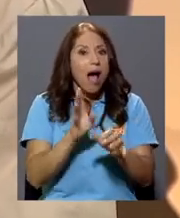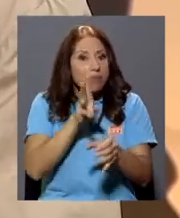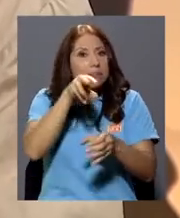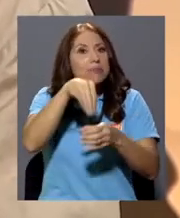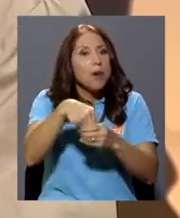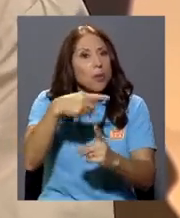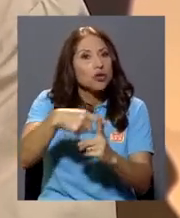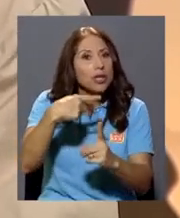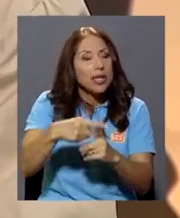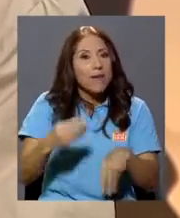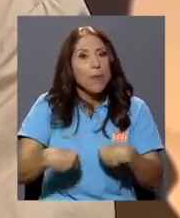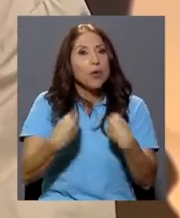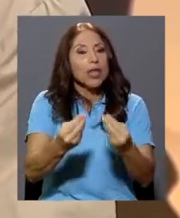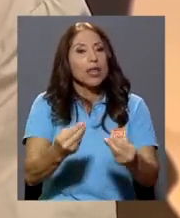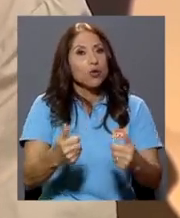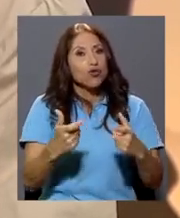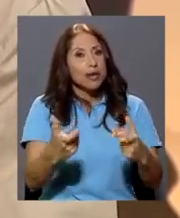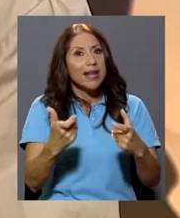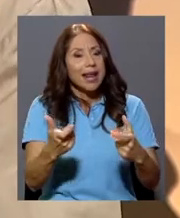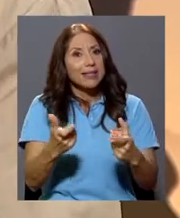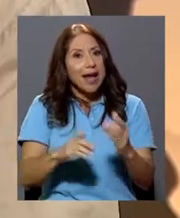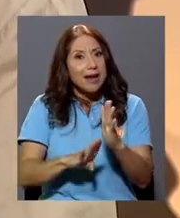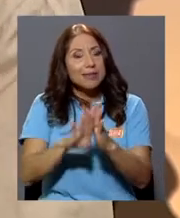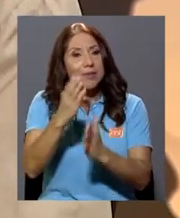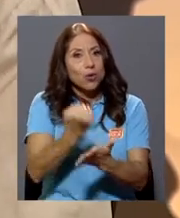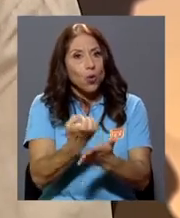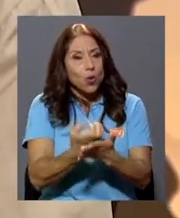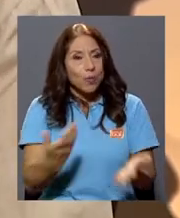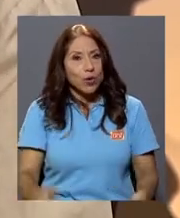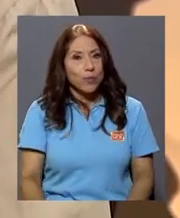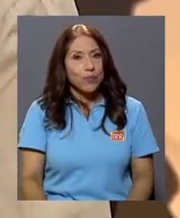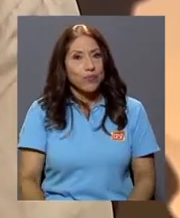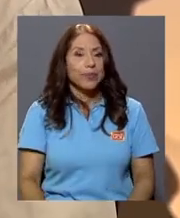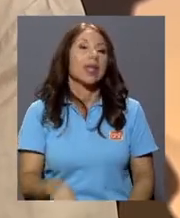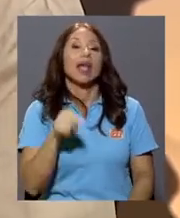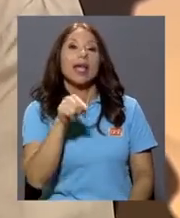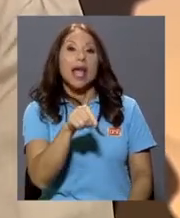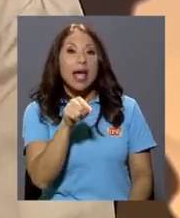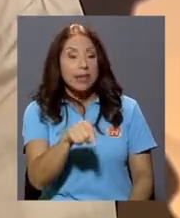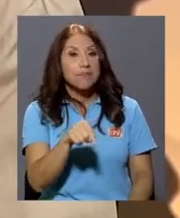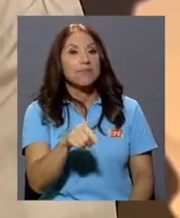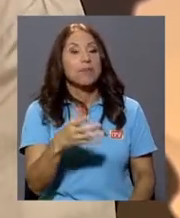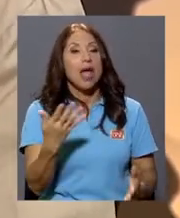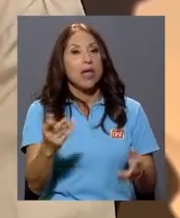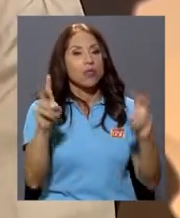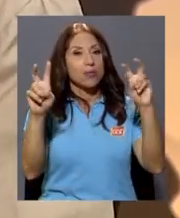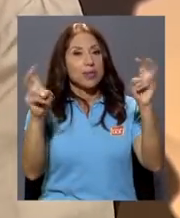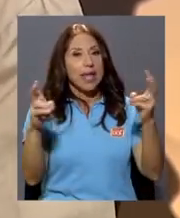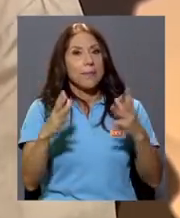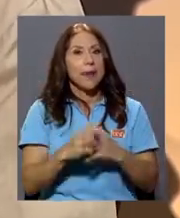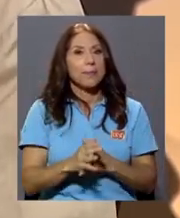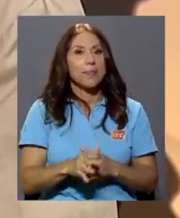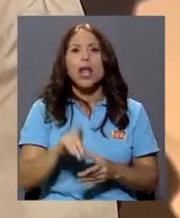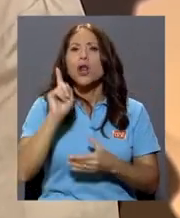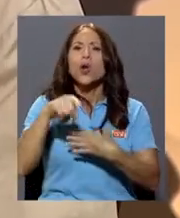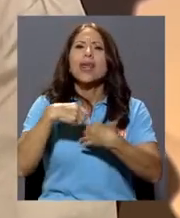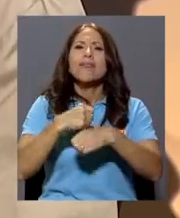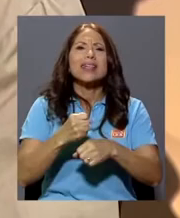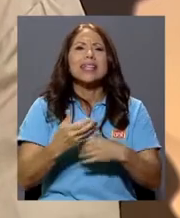aportando riqueza, aportando crecimiento económico, etcétera. Y por lo tanto, ahí hay todo un tema que lo que hay que